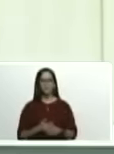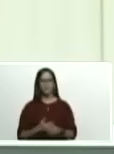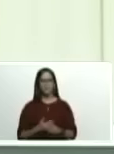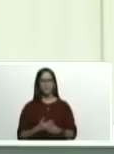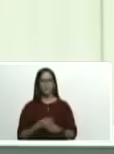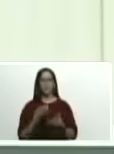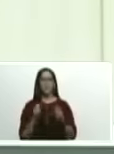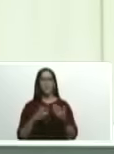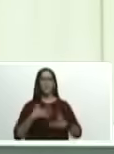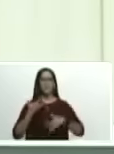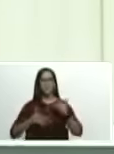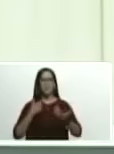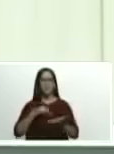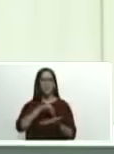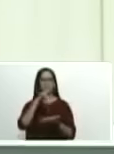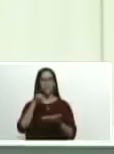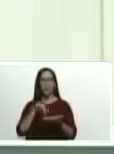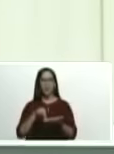puro sentimiento nacional,